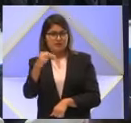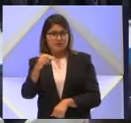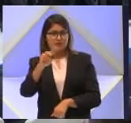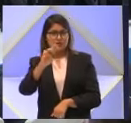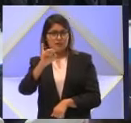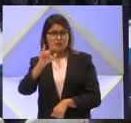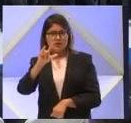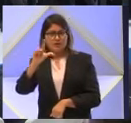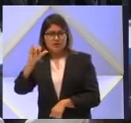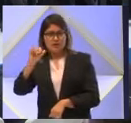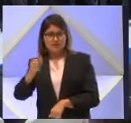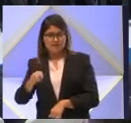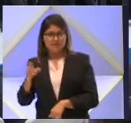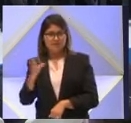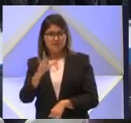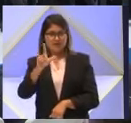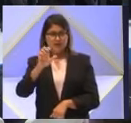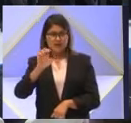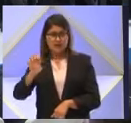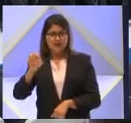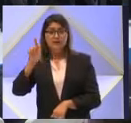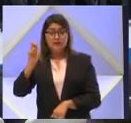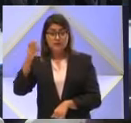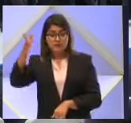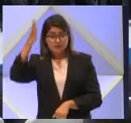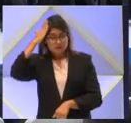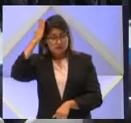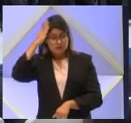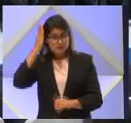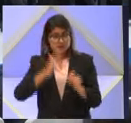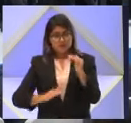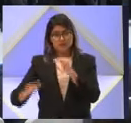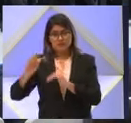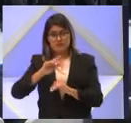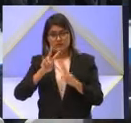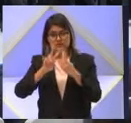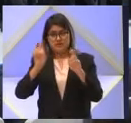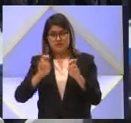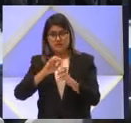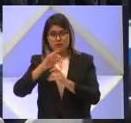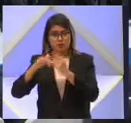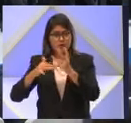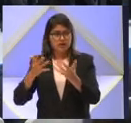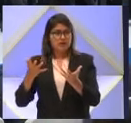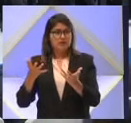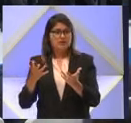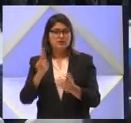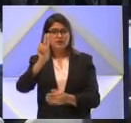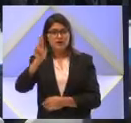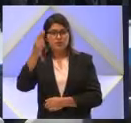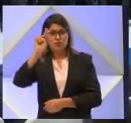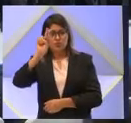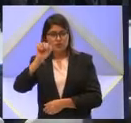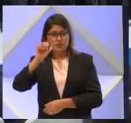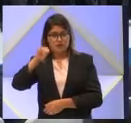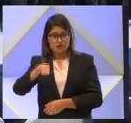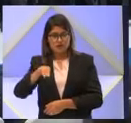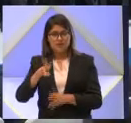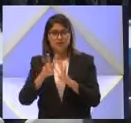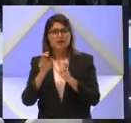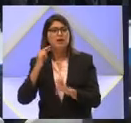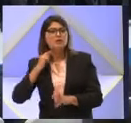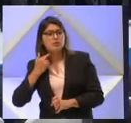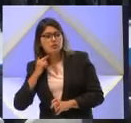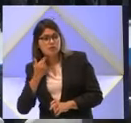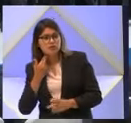con el centro de estudios nucleares de la unam es una misión robótica de out ensamble en superficie lunar